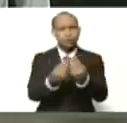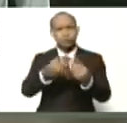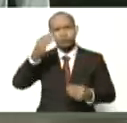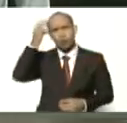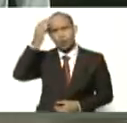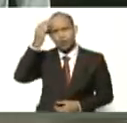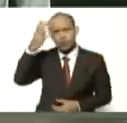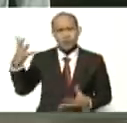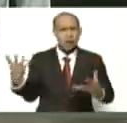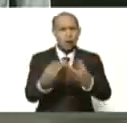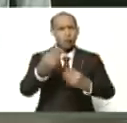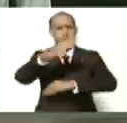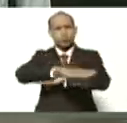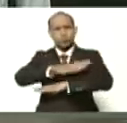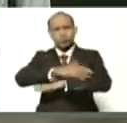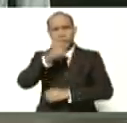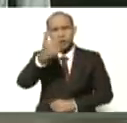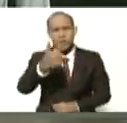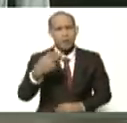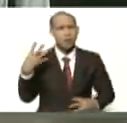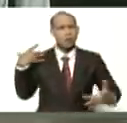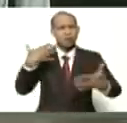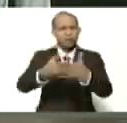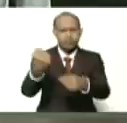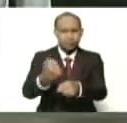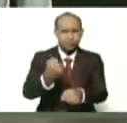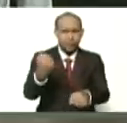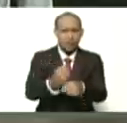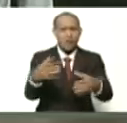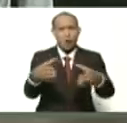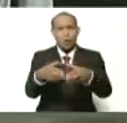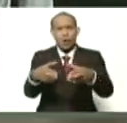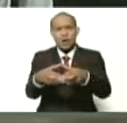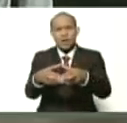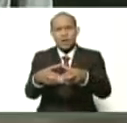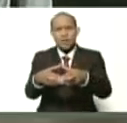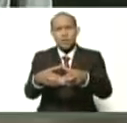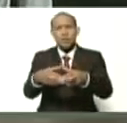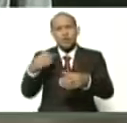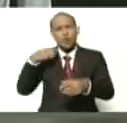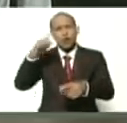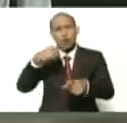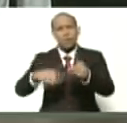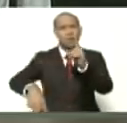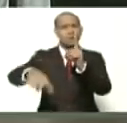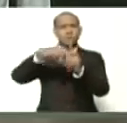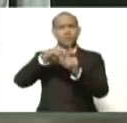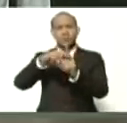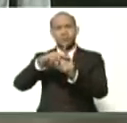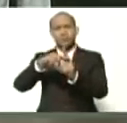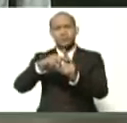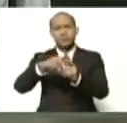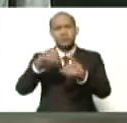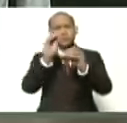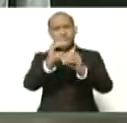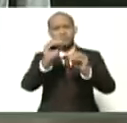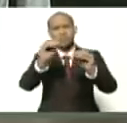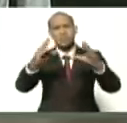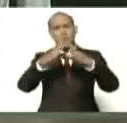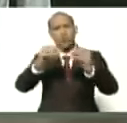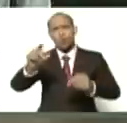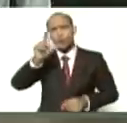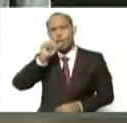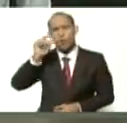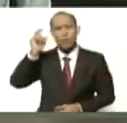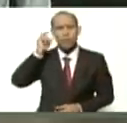con mucha disciplina con mucho trabajo en equipo y por eso me sumo al llamado que usted ha hecho de que todas y todos